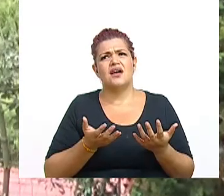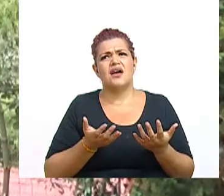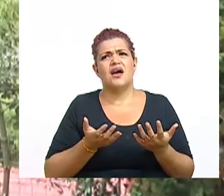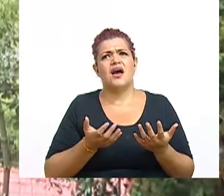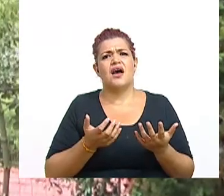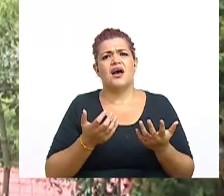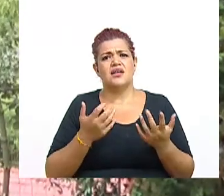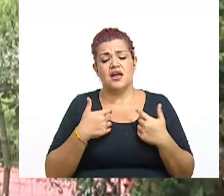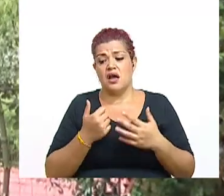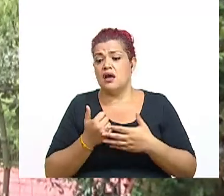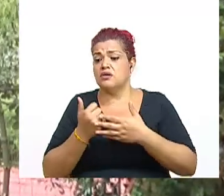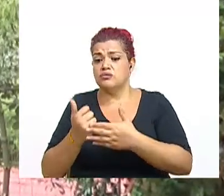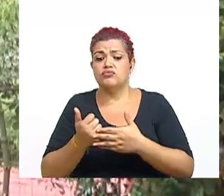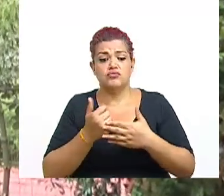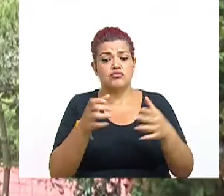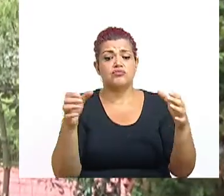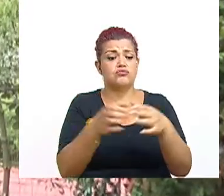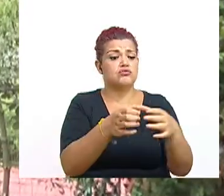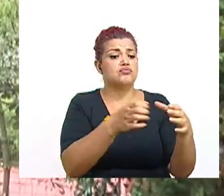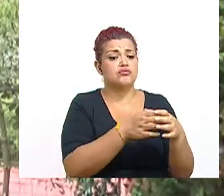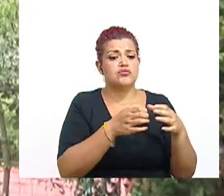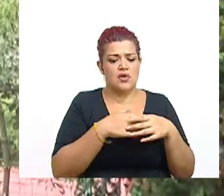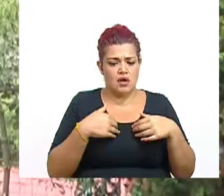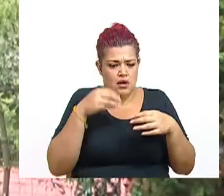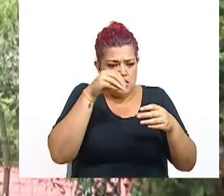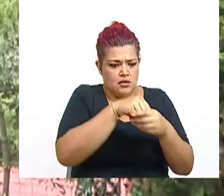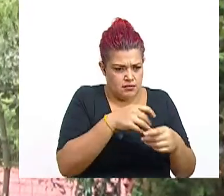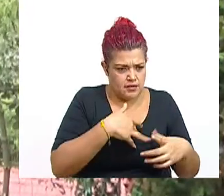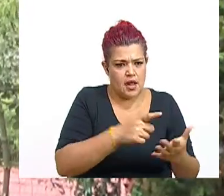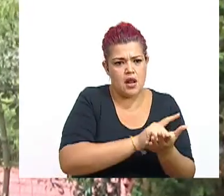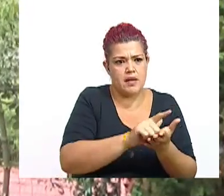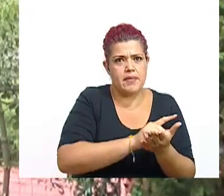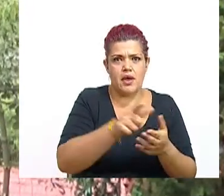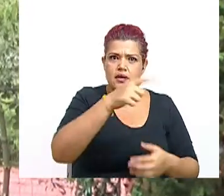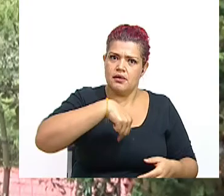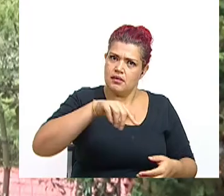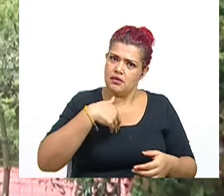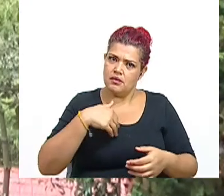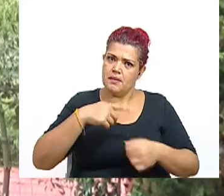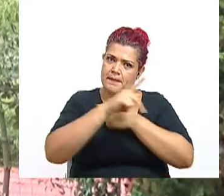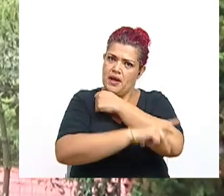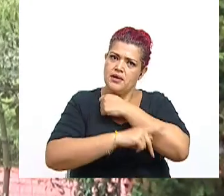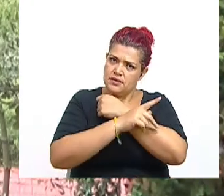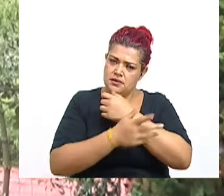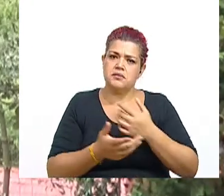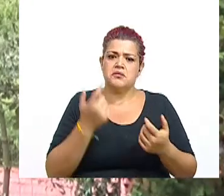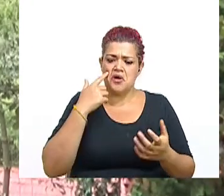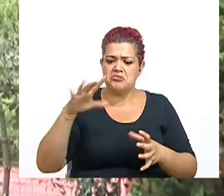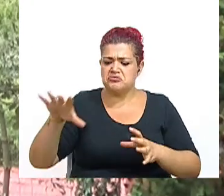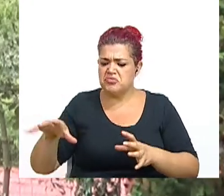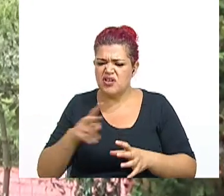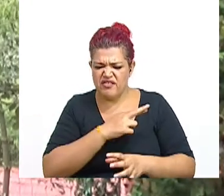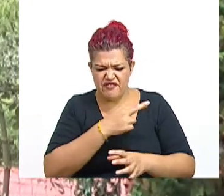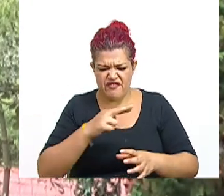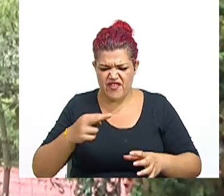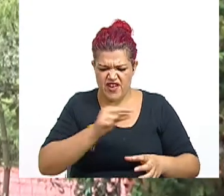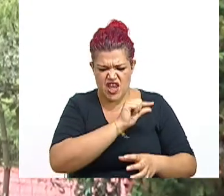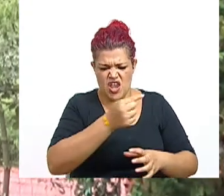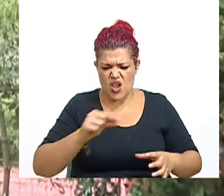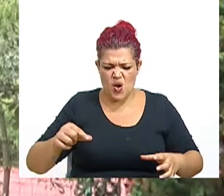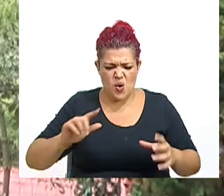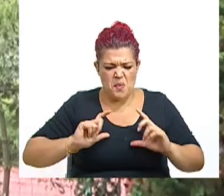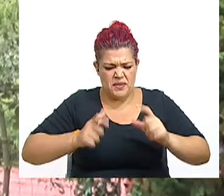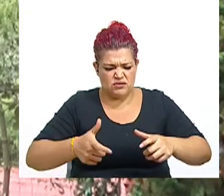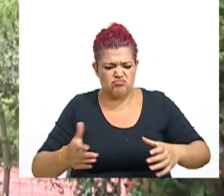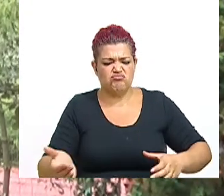nos llevamos a esas organizaciones y grupos a limpiar nuestro país, como juntar la basura de los ríos, de las